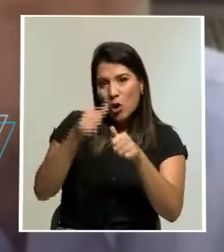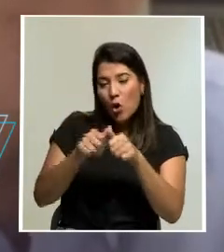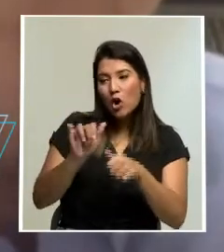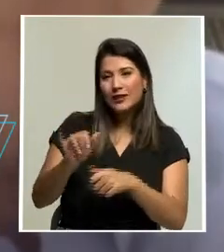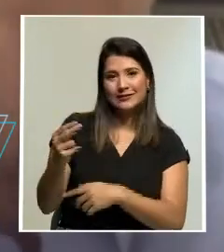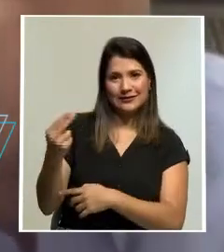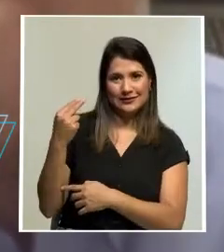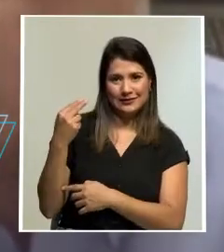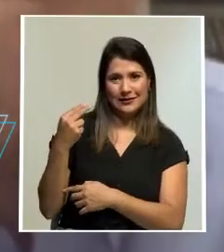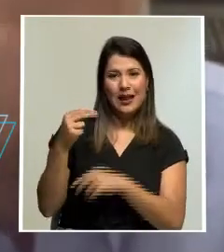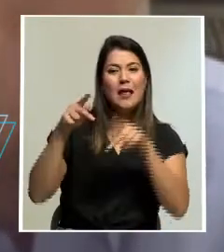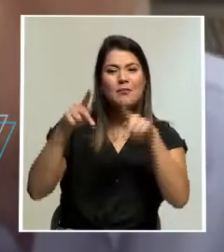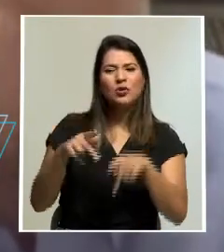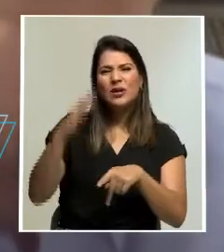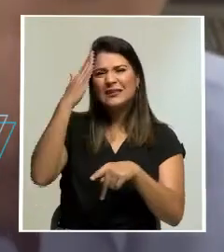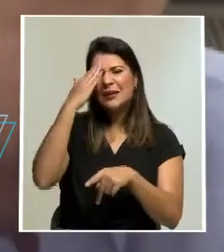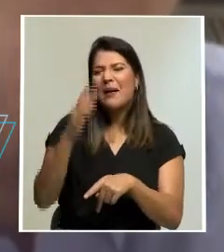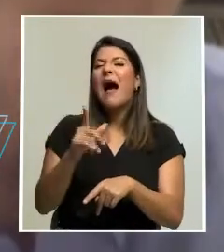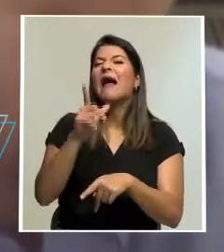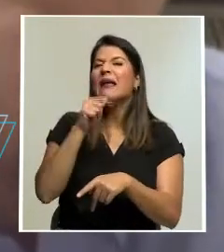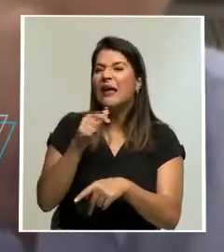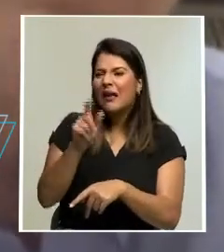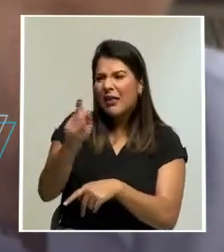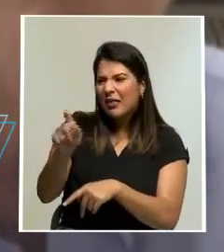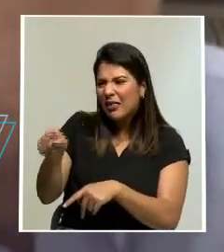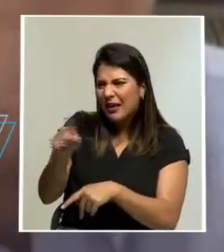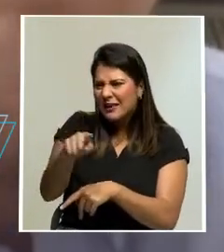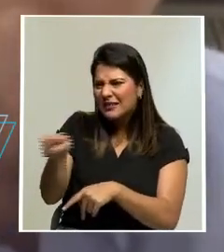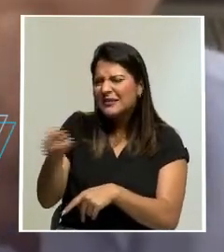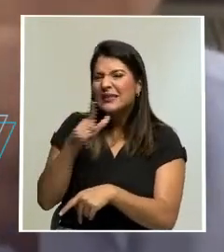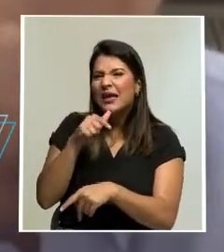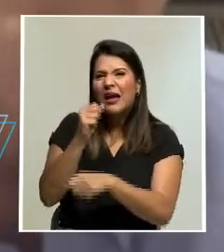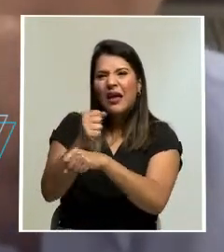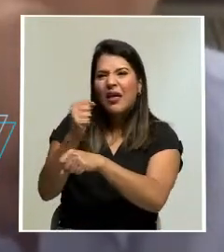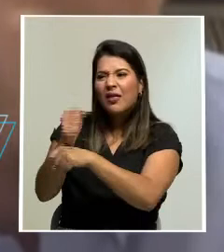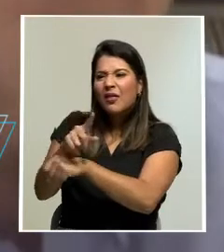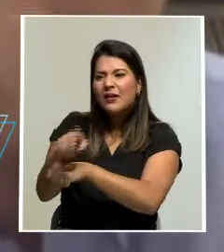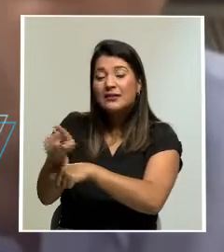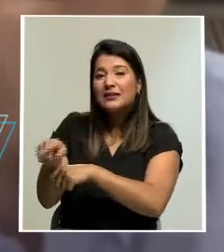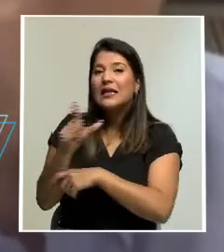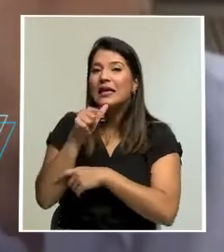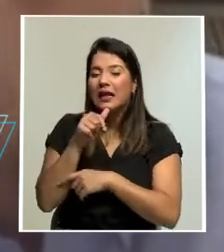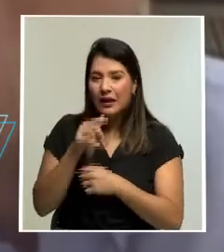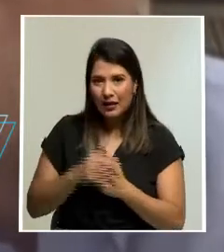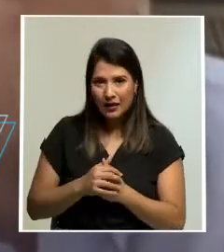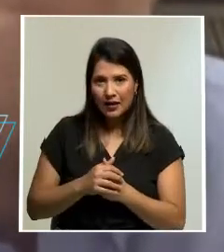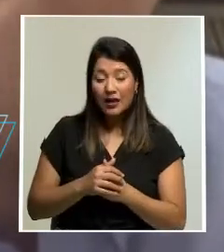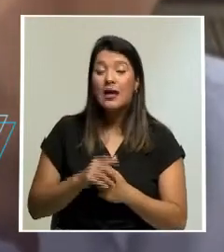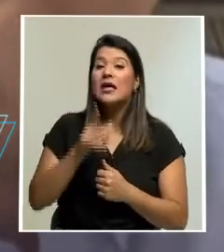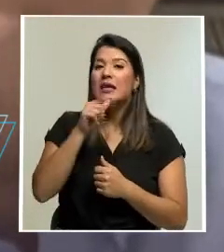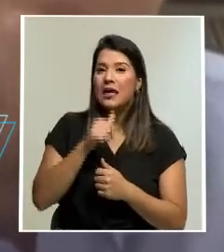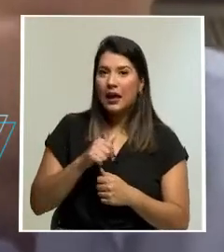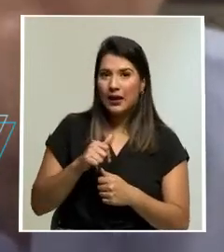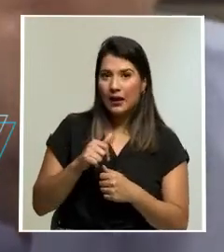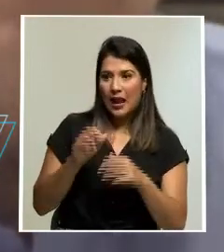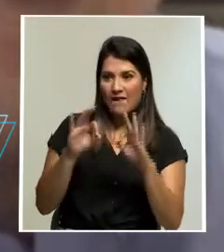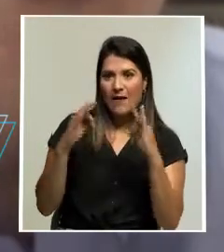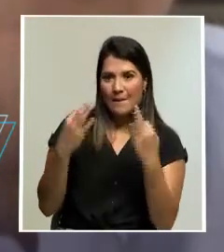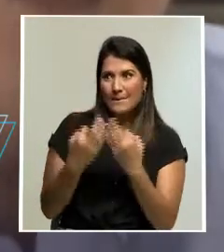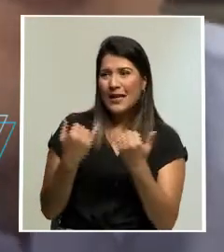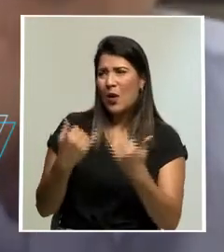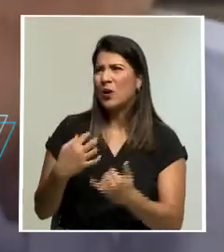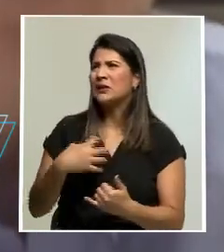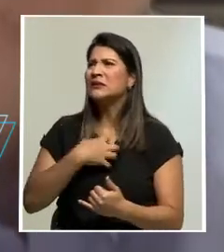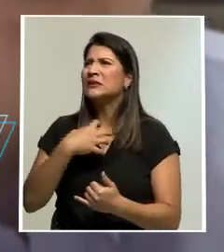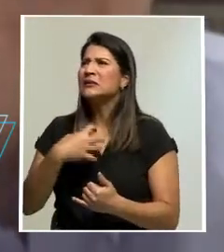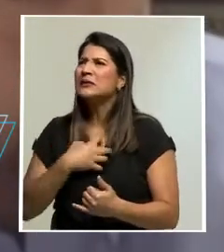esas personas que fueron asesinados y quiénes son sus madres y sus familiares que están reclamando justicia sin impunidad. Quizás